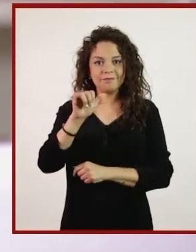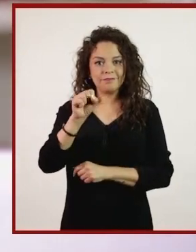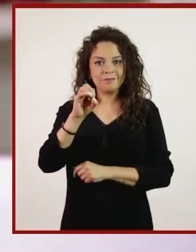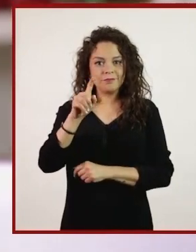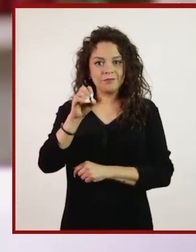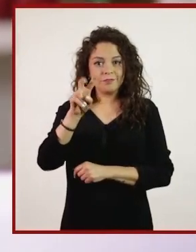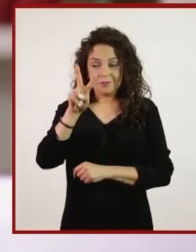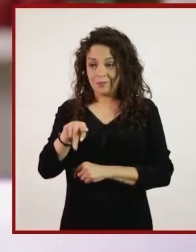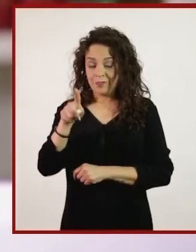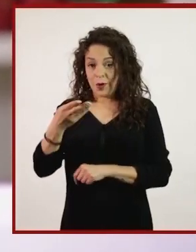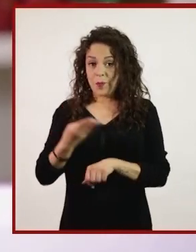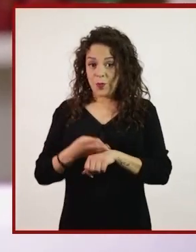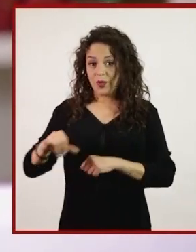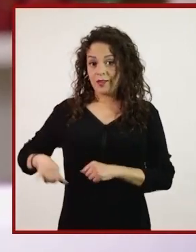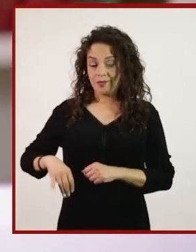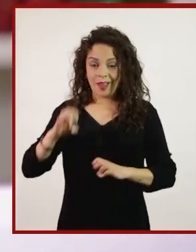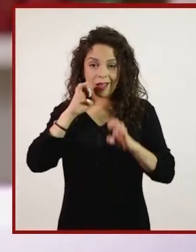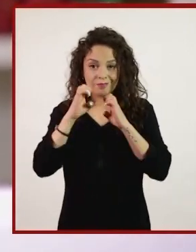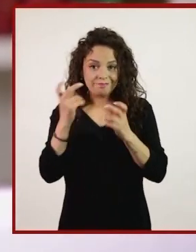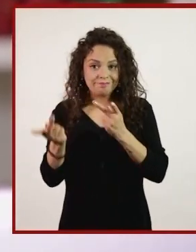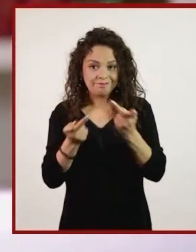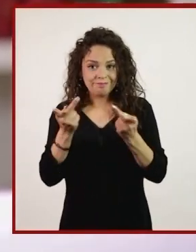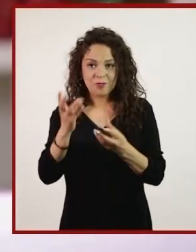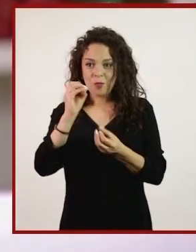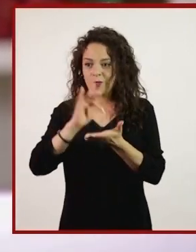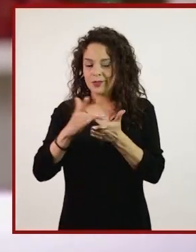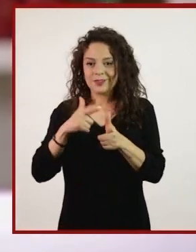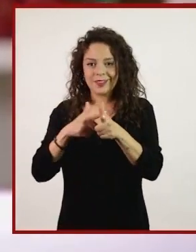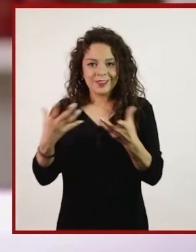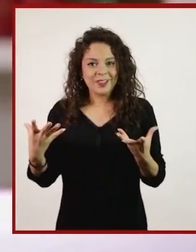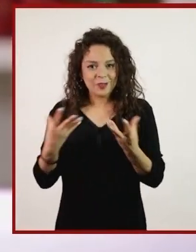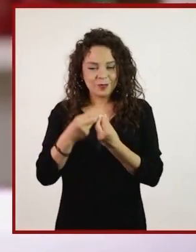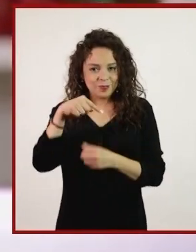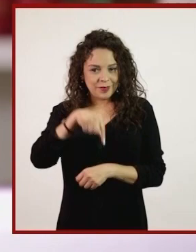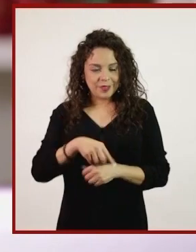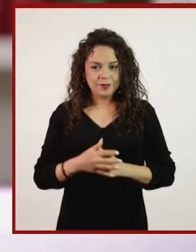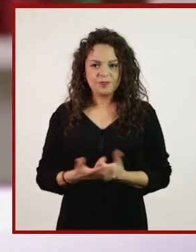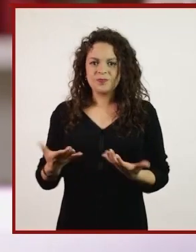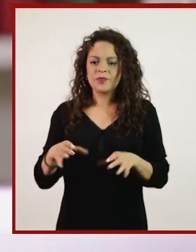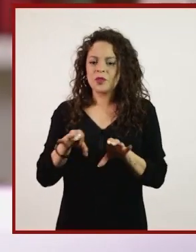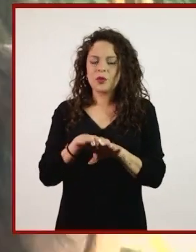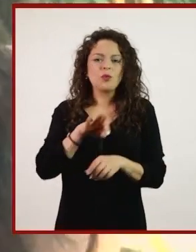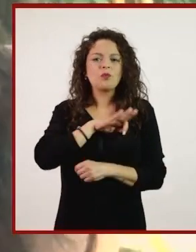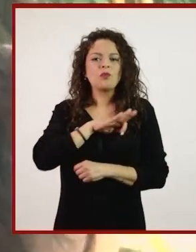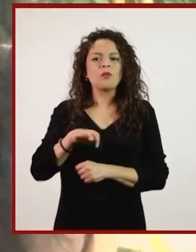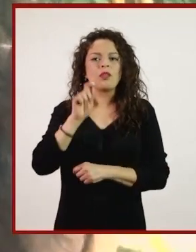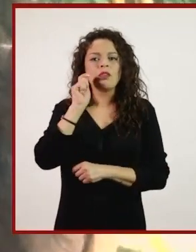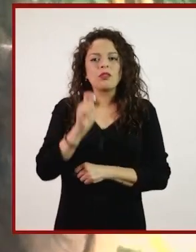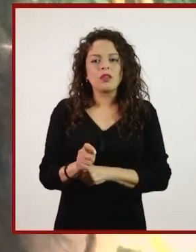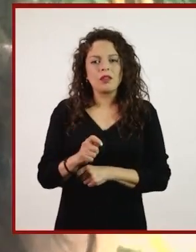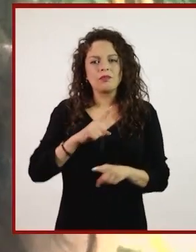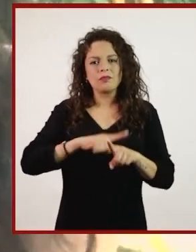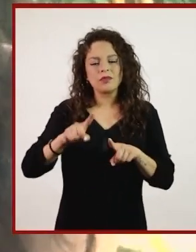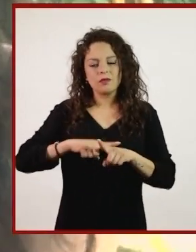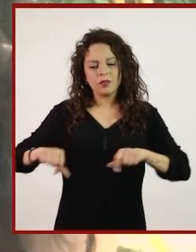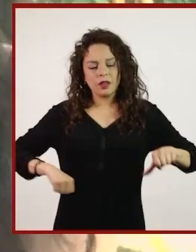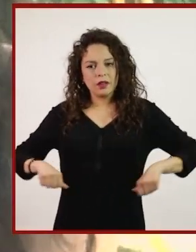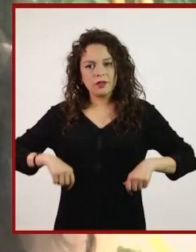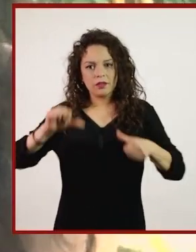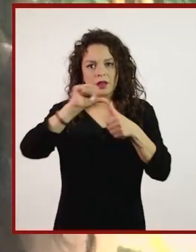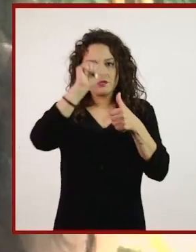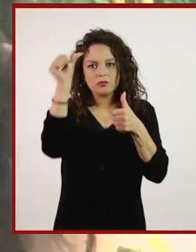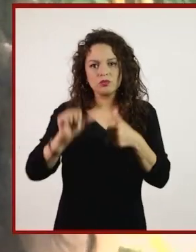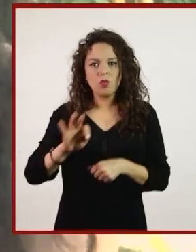continuamos con María Sato aprendiendo de esta interesante entrevista. María, muchas gracias por seguir con nosotros. ¿Cómo es posible iniciar una